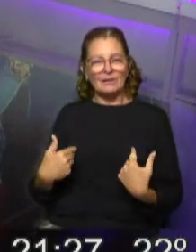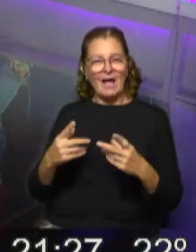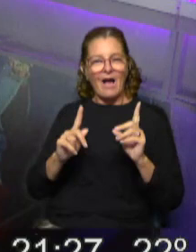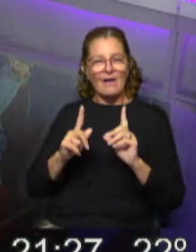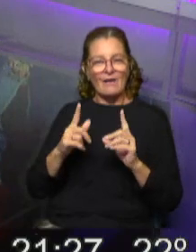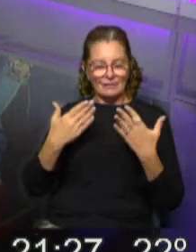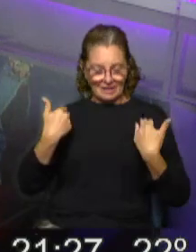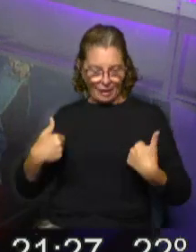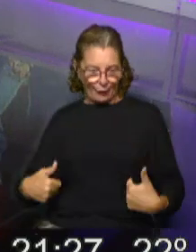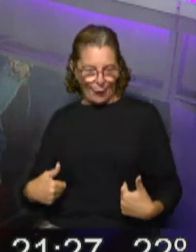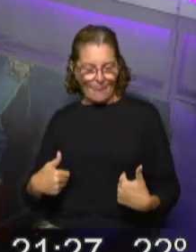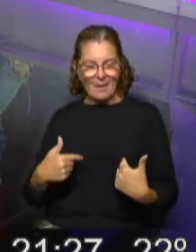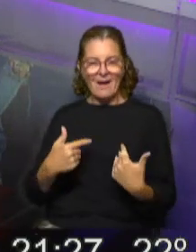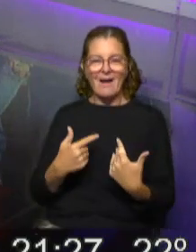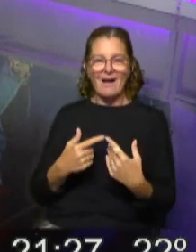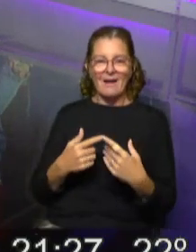sus vestuarios y